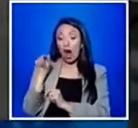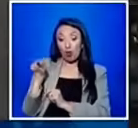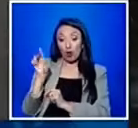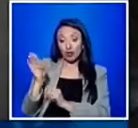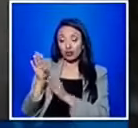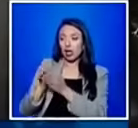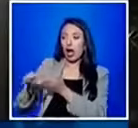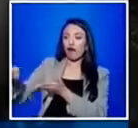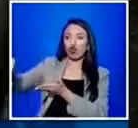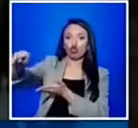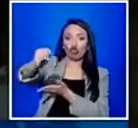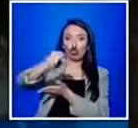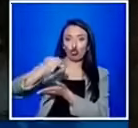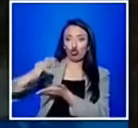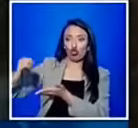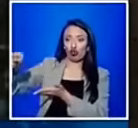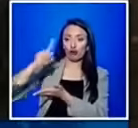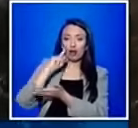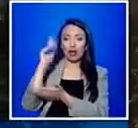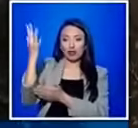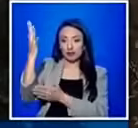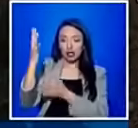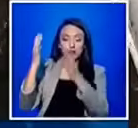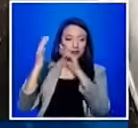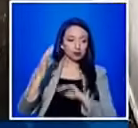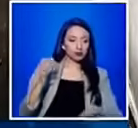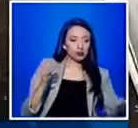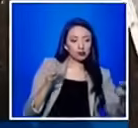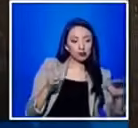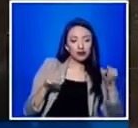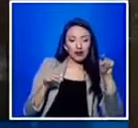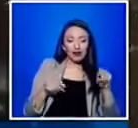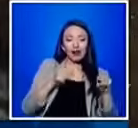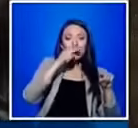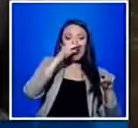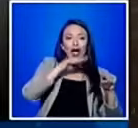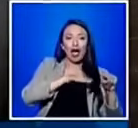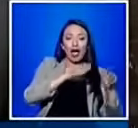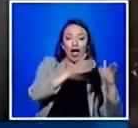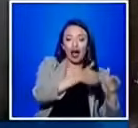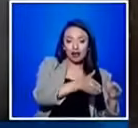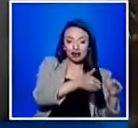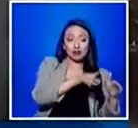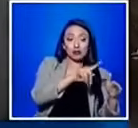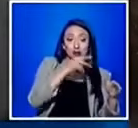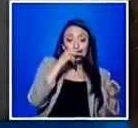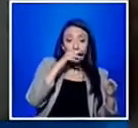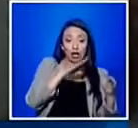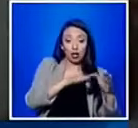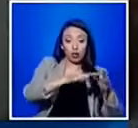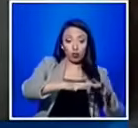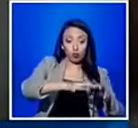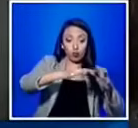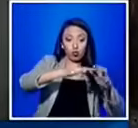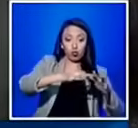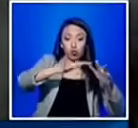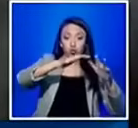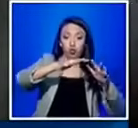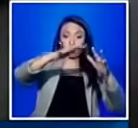líquido y nosotros podemos pasar por acá, tenemos el abono líquido y tenemos el gas, nosotros ven que se va inflando este...